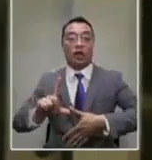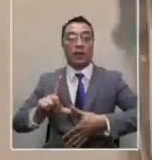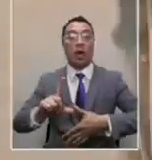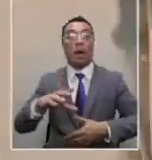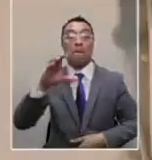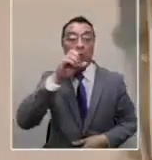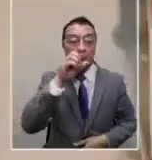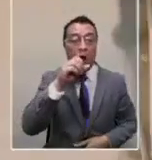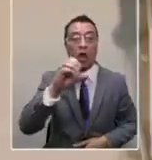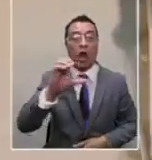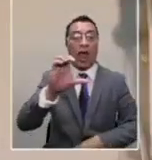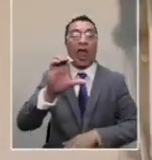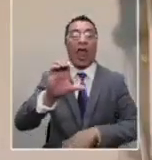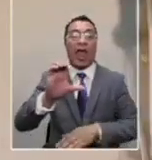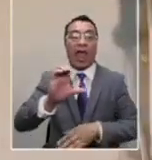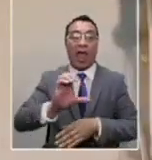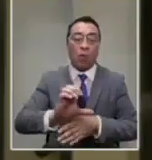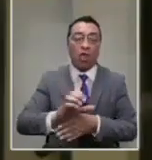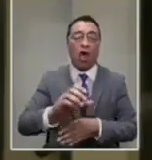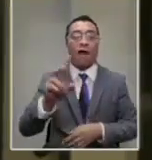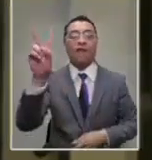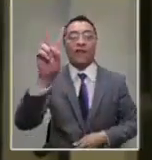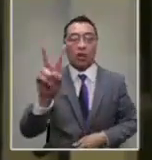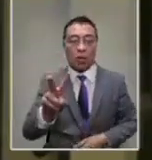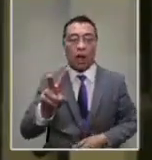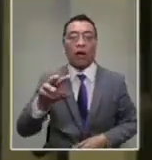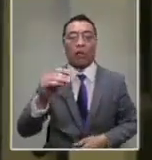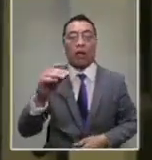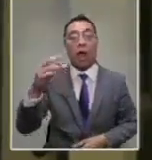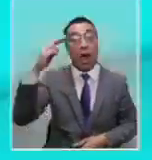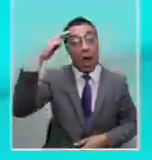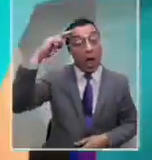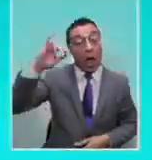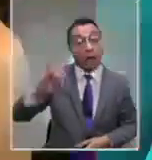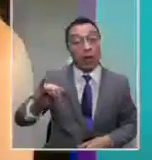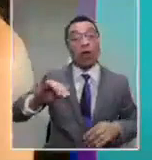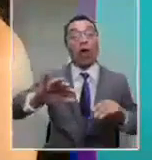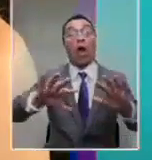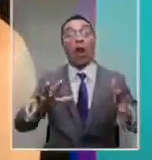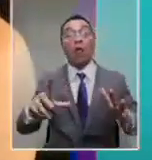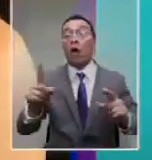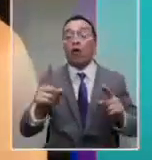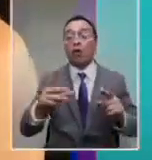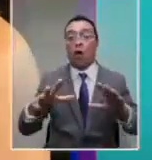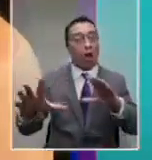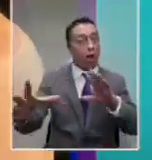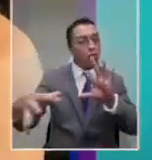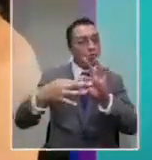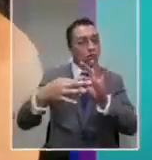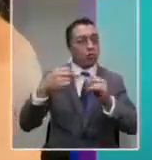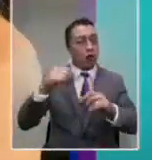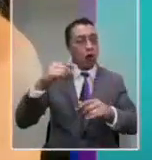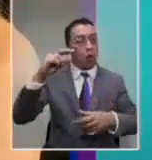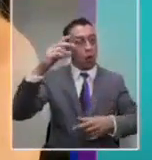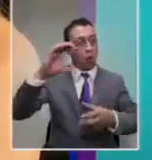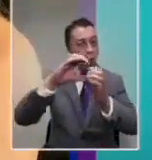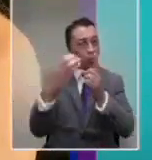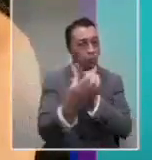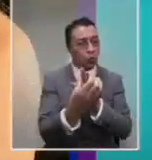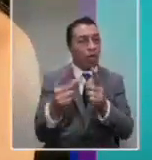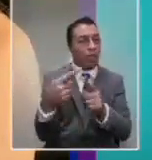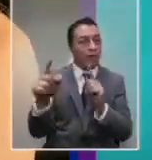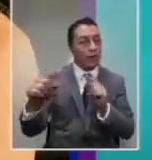latinoamericanos, peruanos, ecuatorianos, colombianos, venezolanos, incluso, bueno, los haitianos quizás no tienen, no comparten tanto nuestra historia